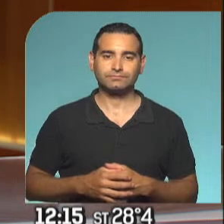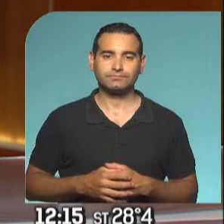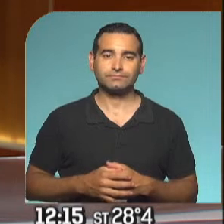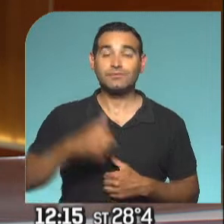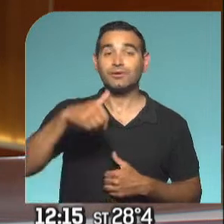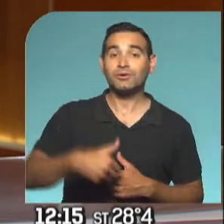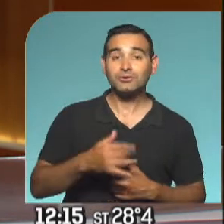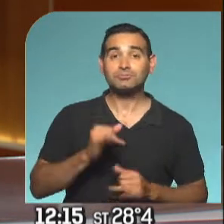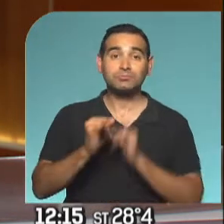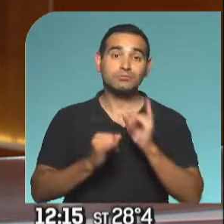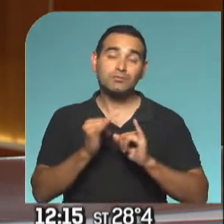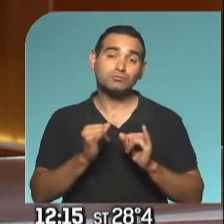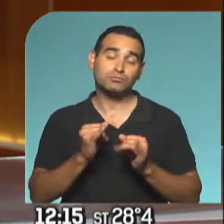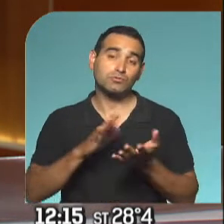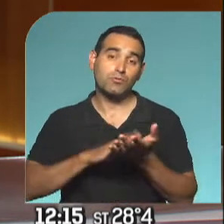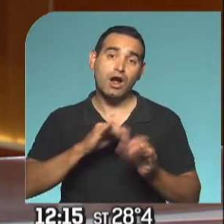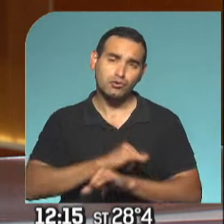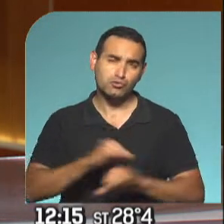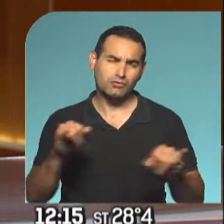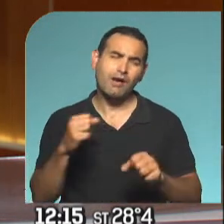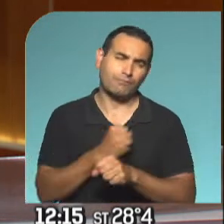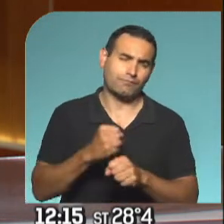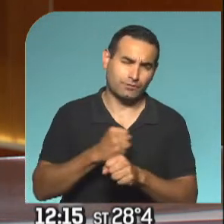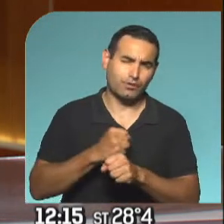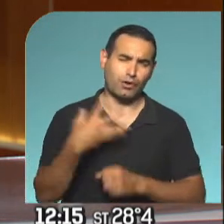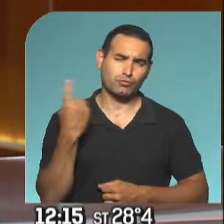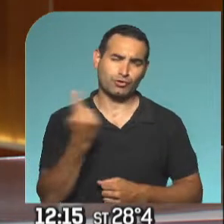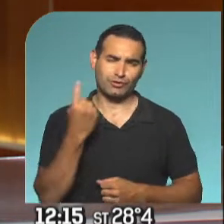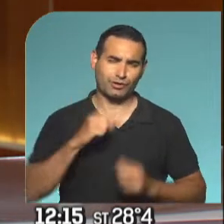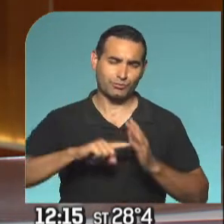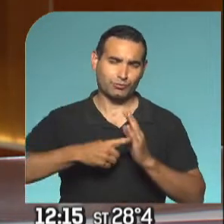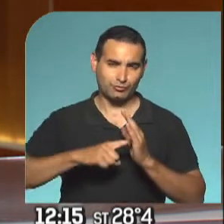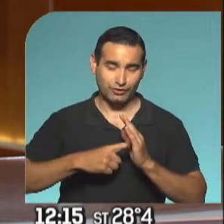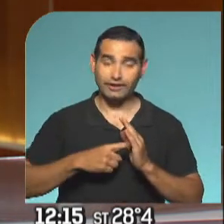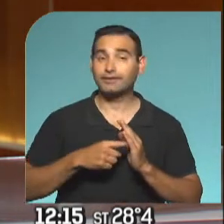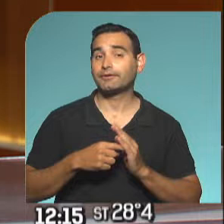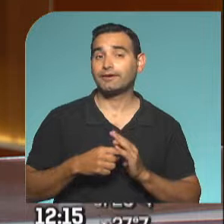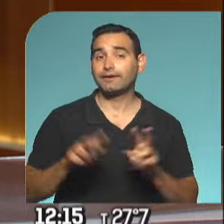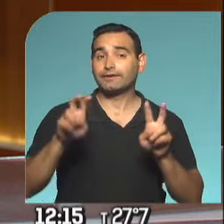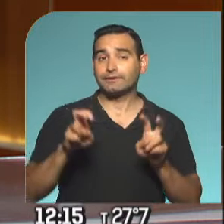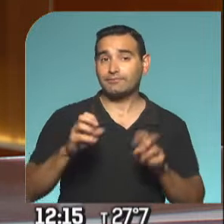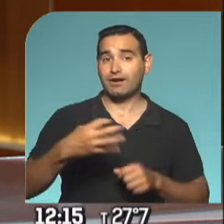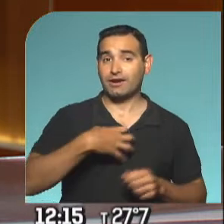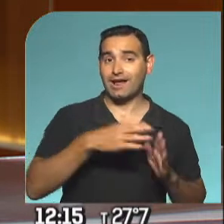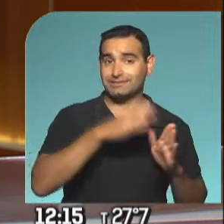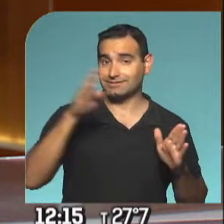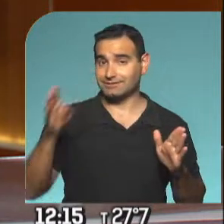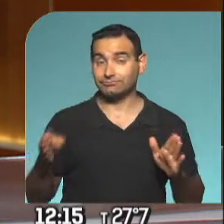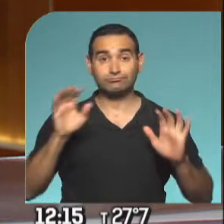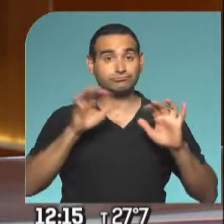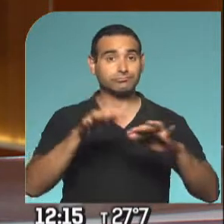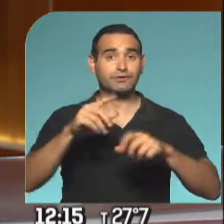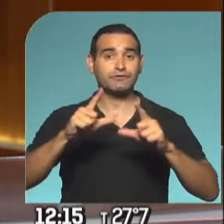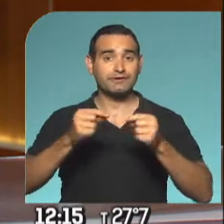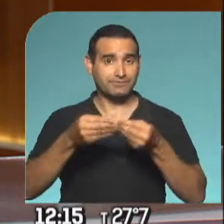Y analizamos este anuncio, en realidad esta ratificación por parte de las autoridades de la Ciudad de Buenos Aires respecto al ciclo lectivo, la presencialidad y la fecha